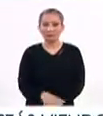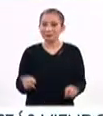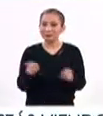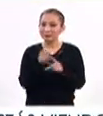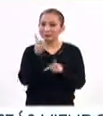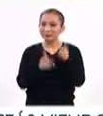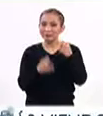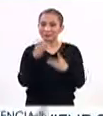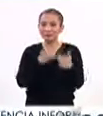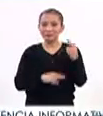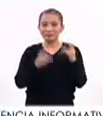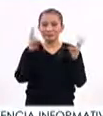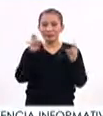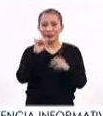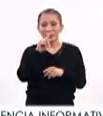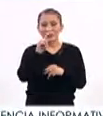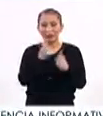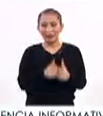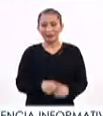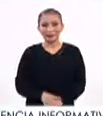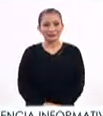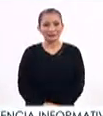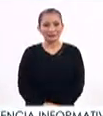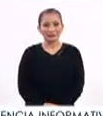una breve pausa y regresamos con más en Interfaz, no se vayan.